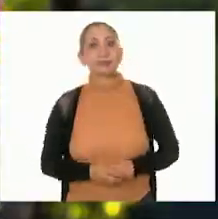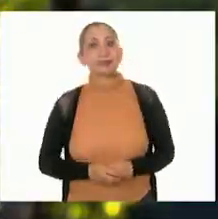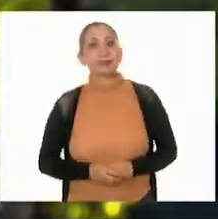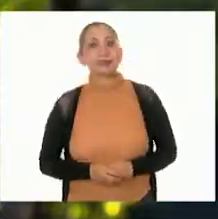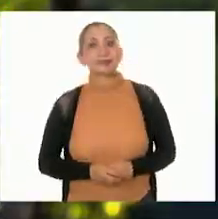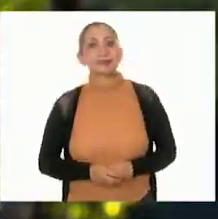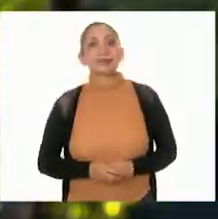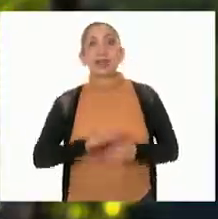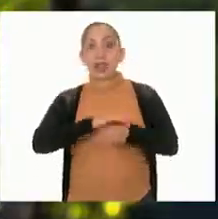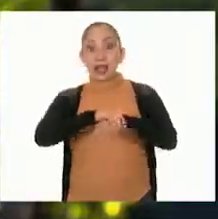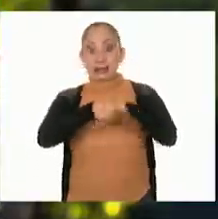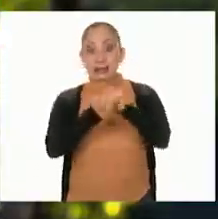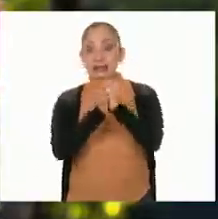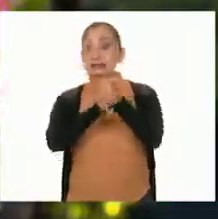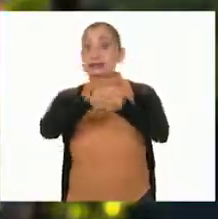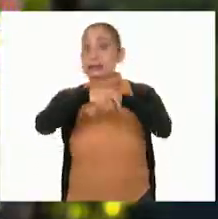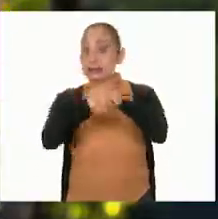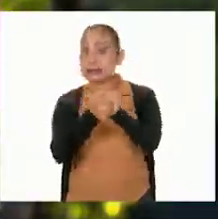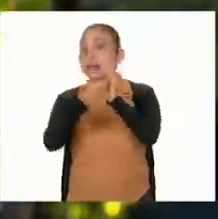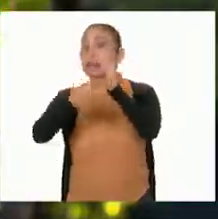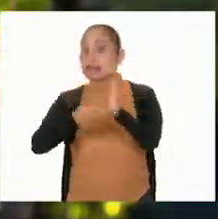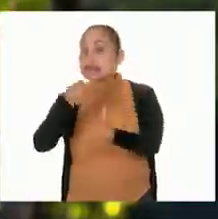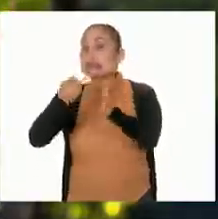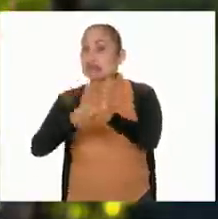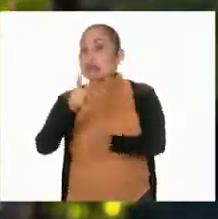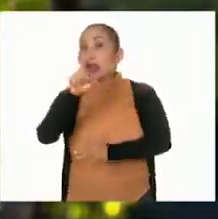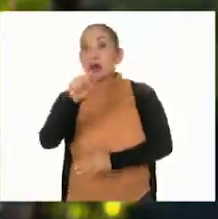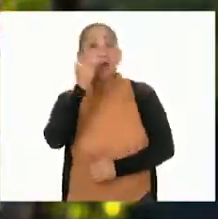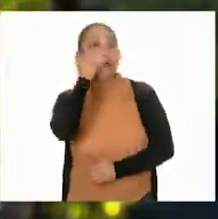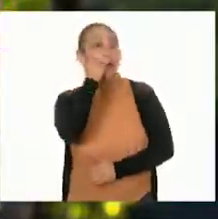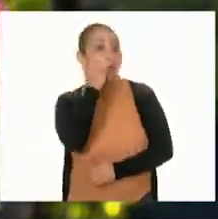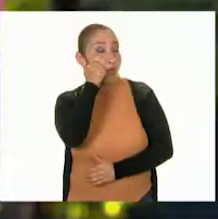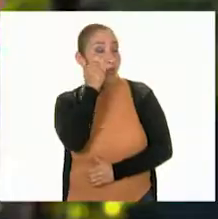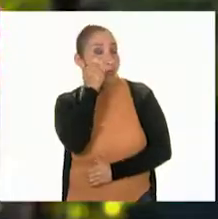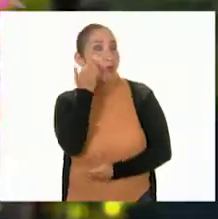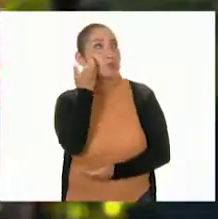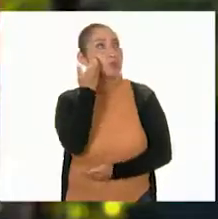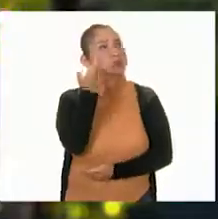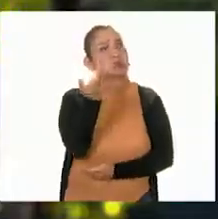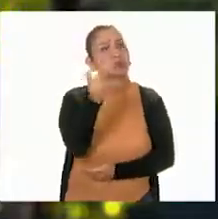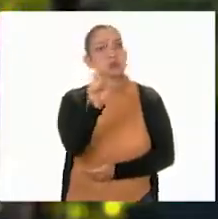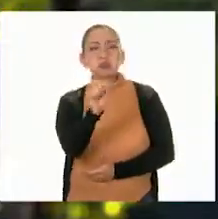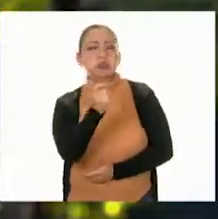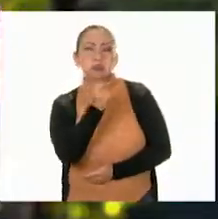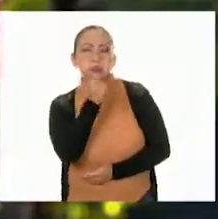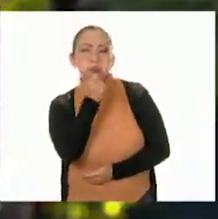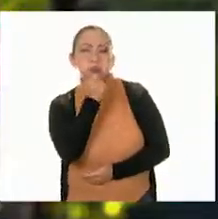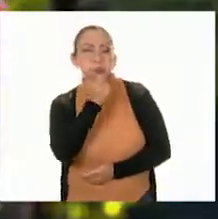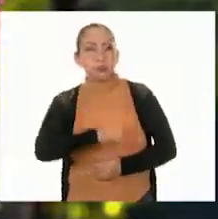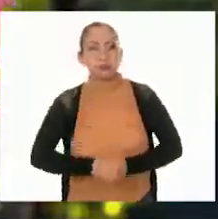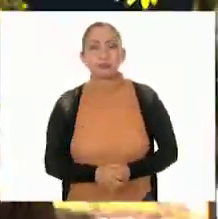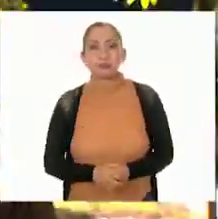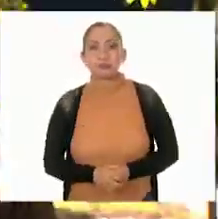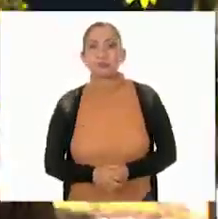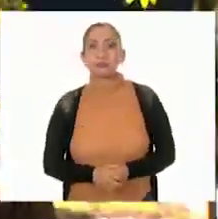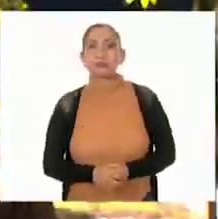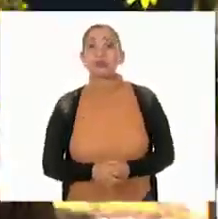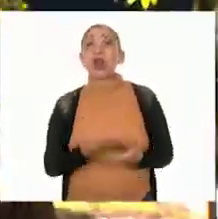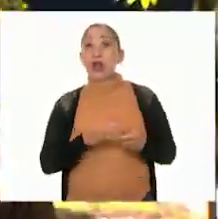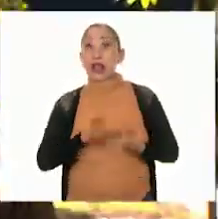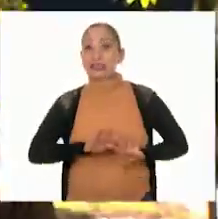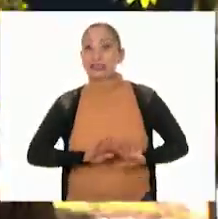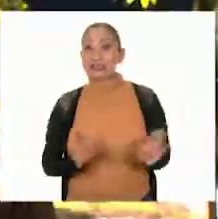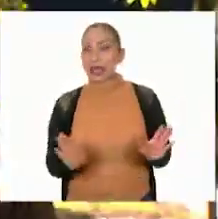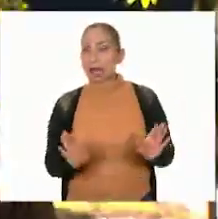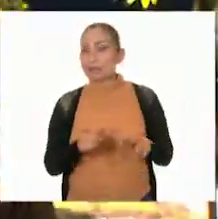cubrebocas. Lava tus manos frecuentemente con agua y con jabón por lo menos durante 20 segundos. Ahora